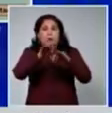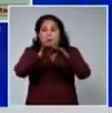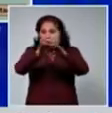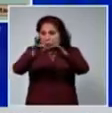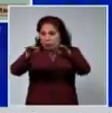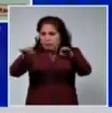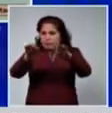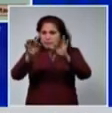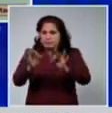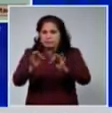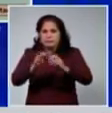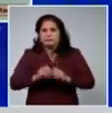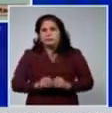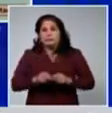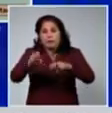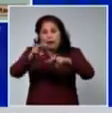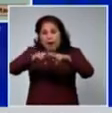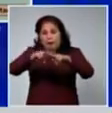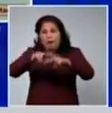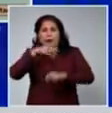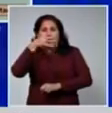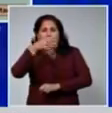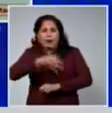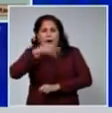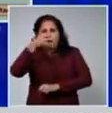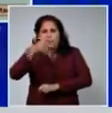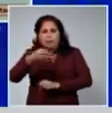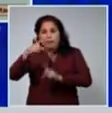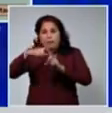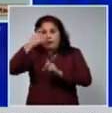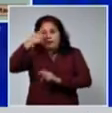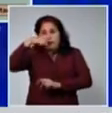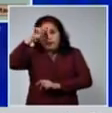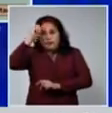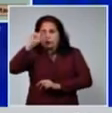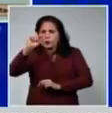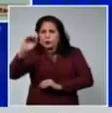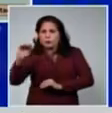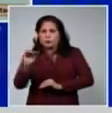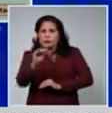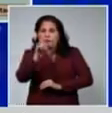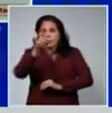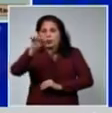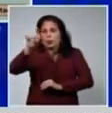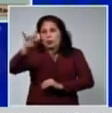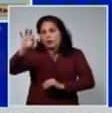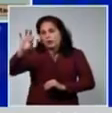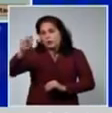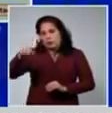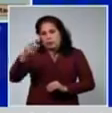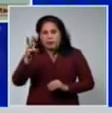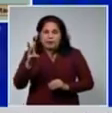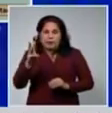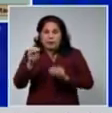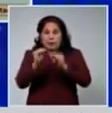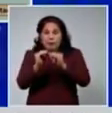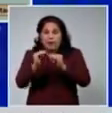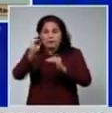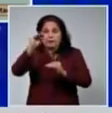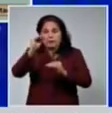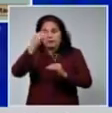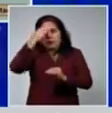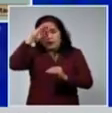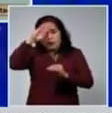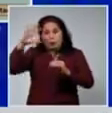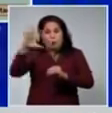la gana como debido a una tasa inferior 298,3 por la más alta de cuba